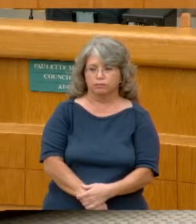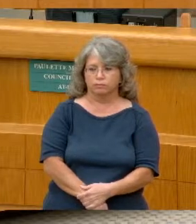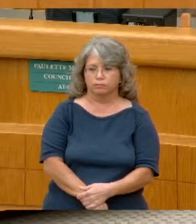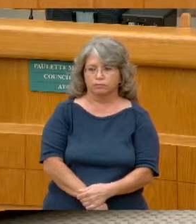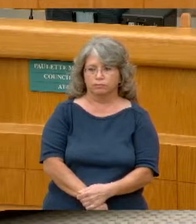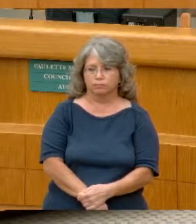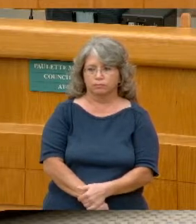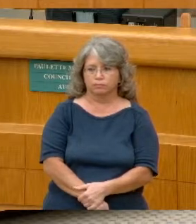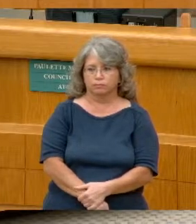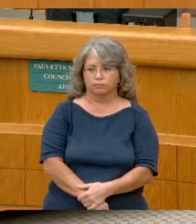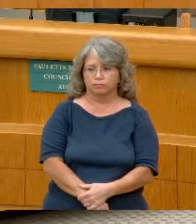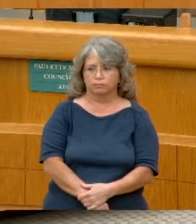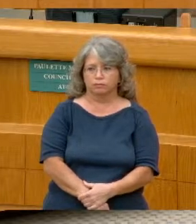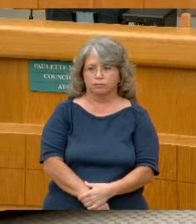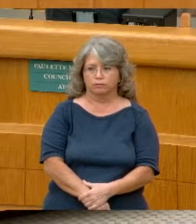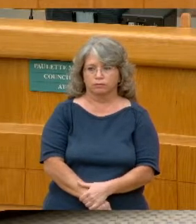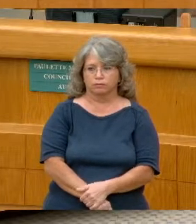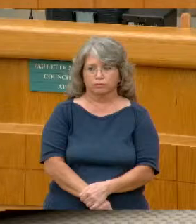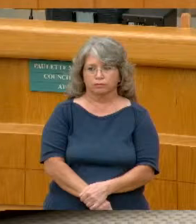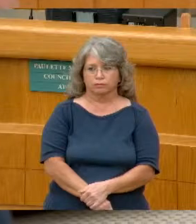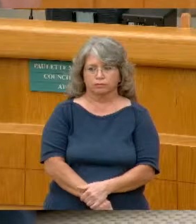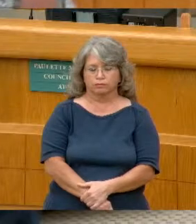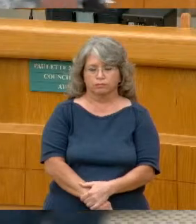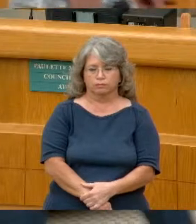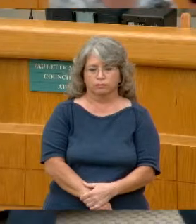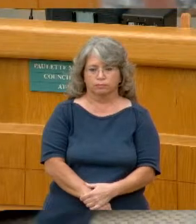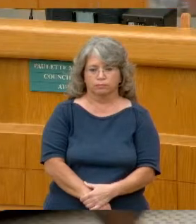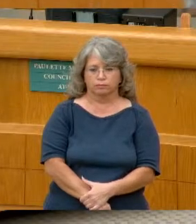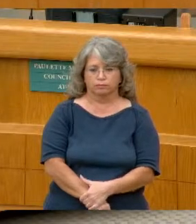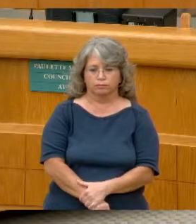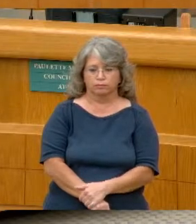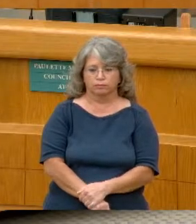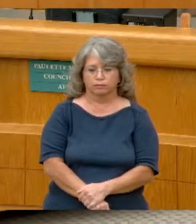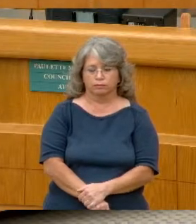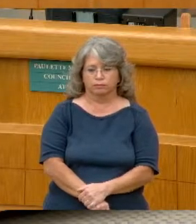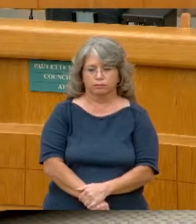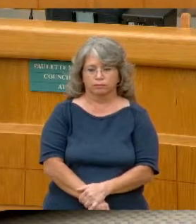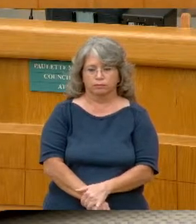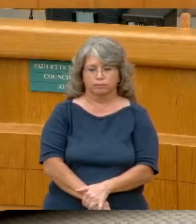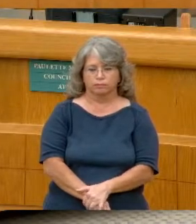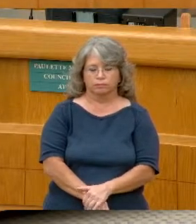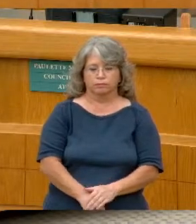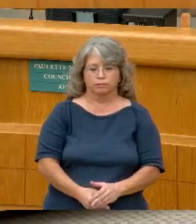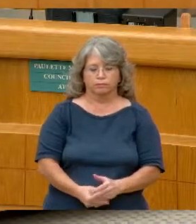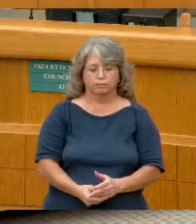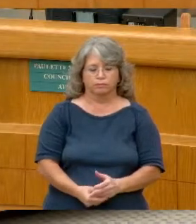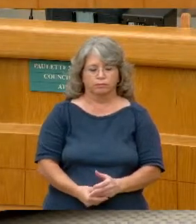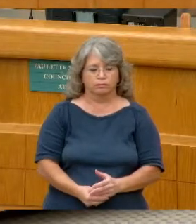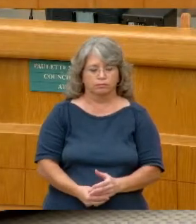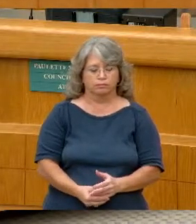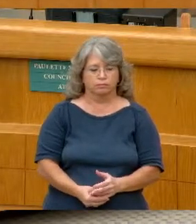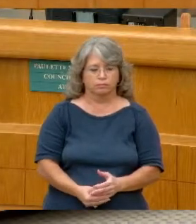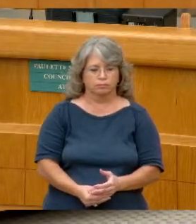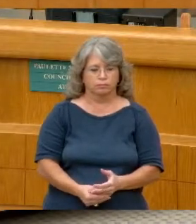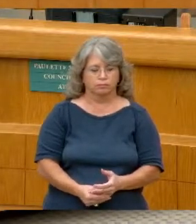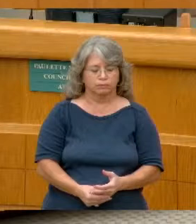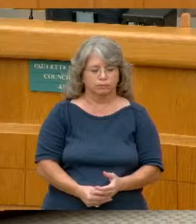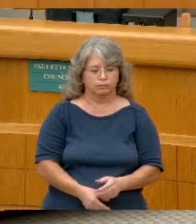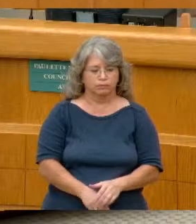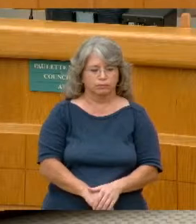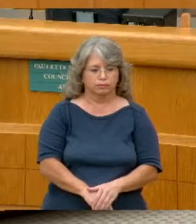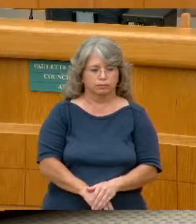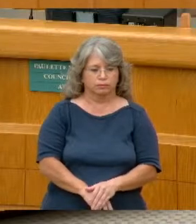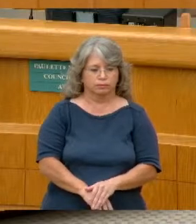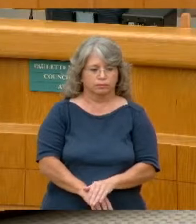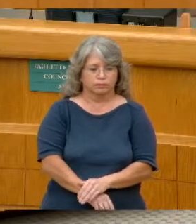para el 17 de diciembre si continuamos con ese radio de transmisión de 1.9. En nuestra área se reportan 23 personas en